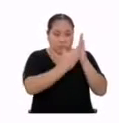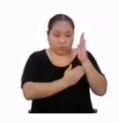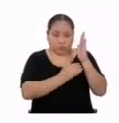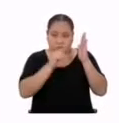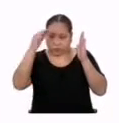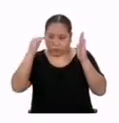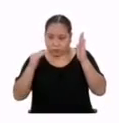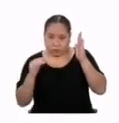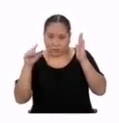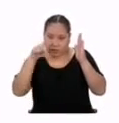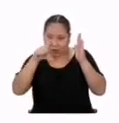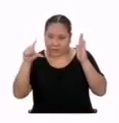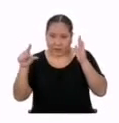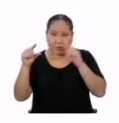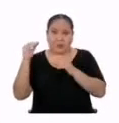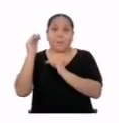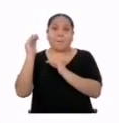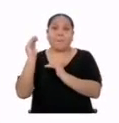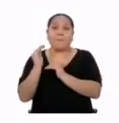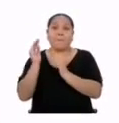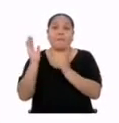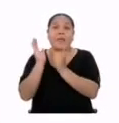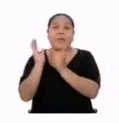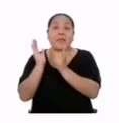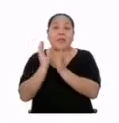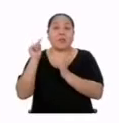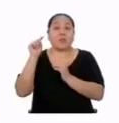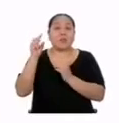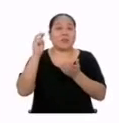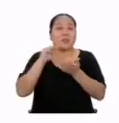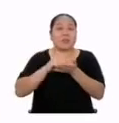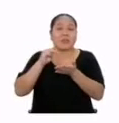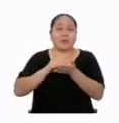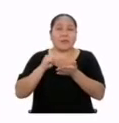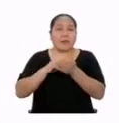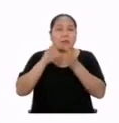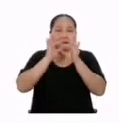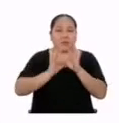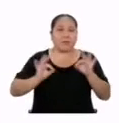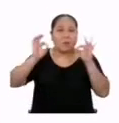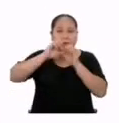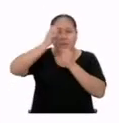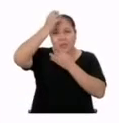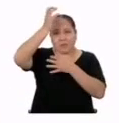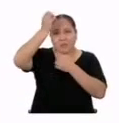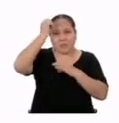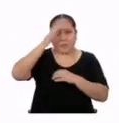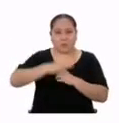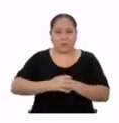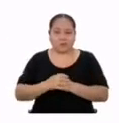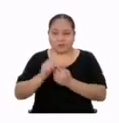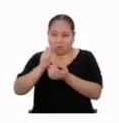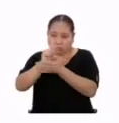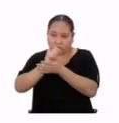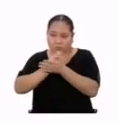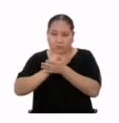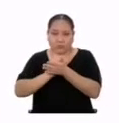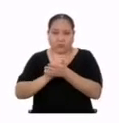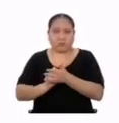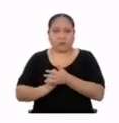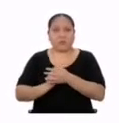la información más importante del texto original. Se redacta con un lenguaje cercano. Por lo